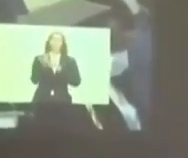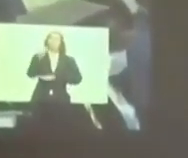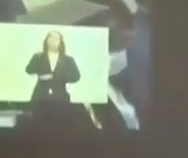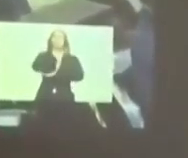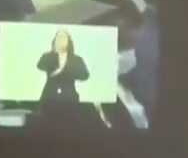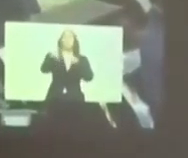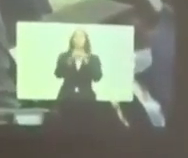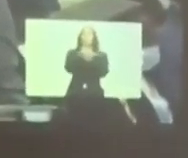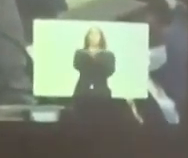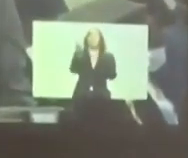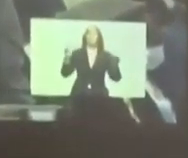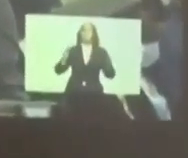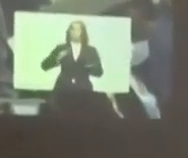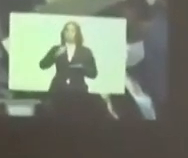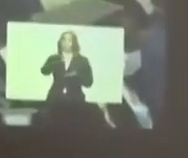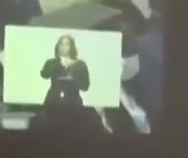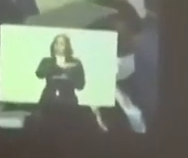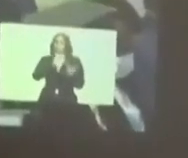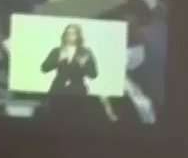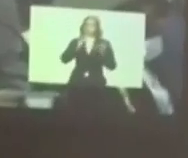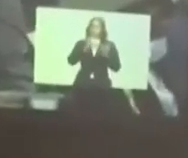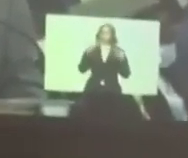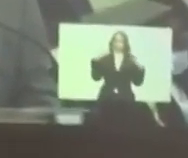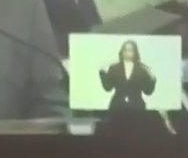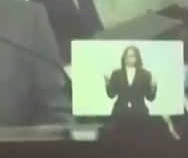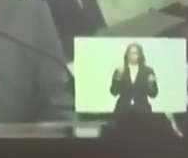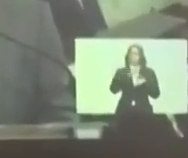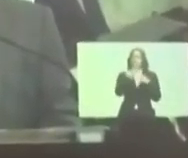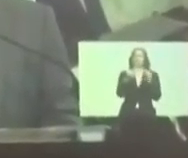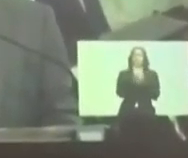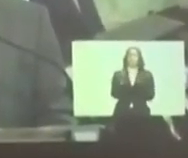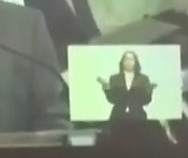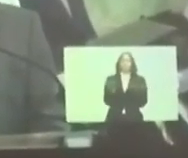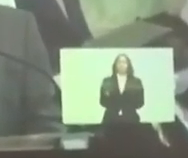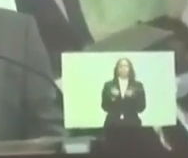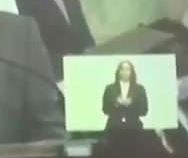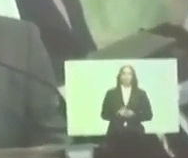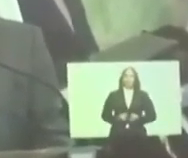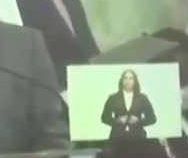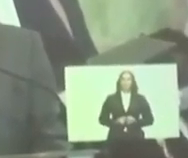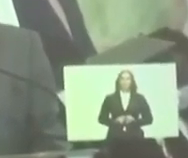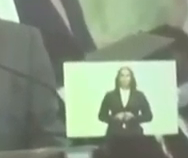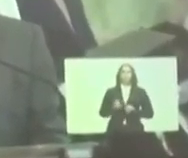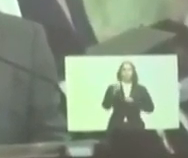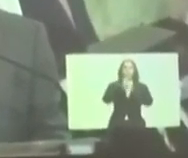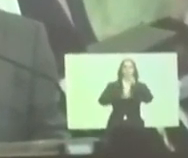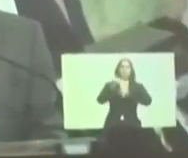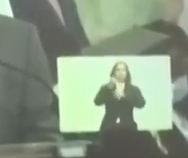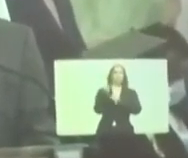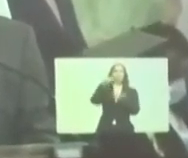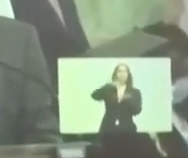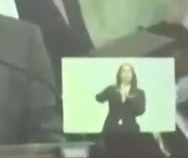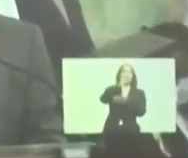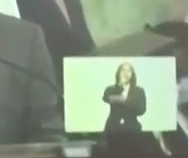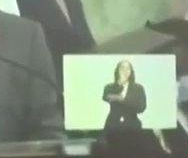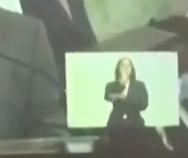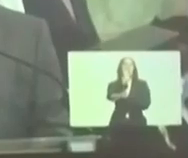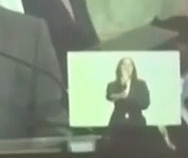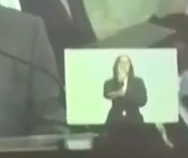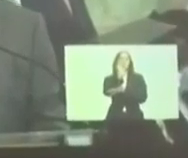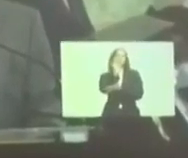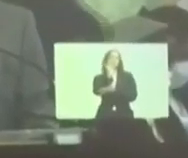llamado especialmente a los jóvenes que para esta enfermedad que tomen la medida preventiva y generalmente también